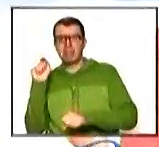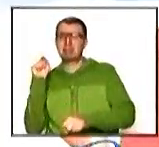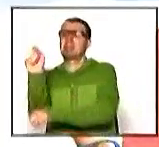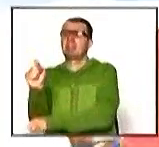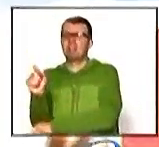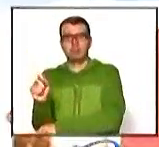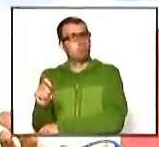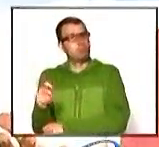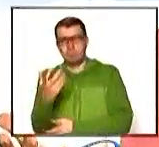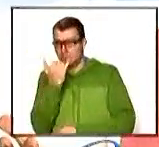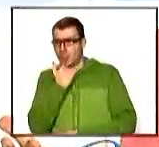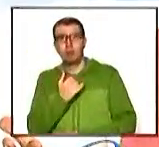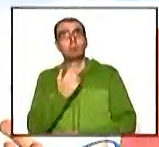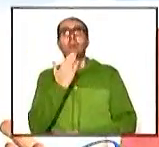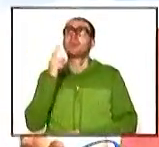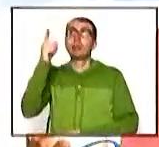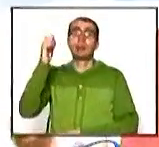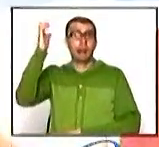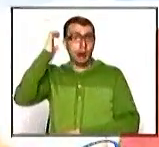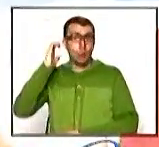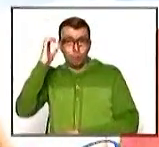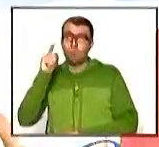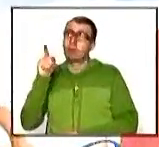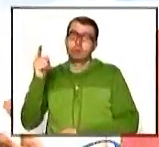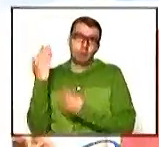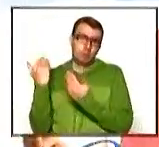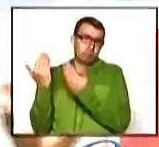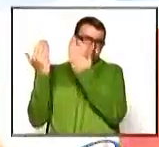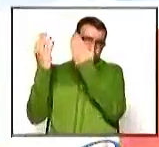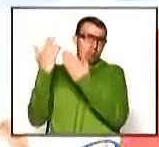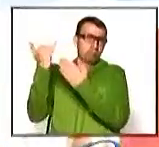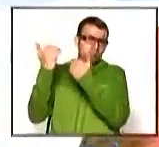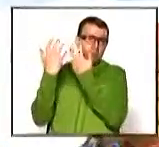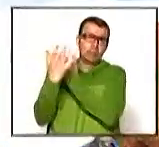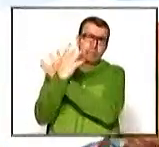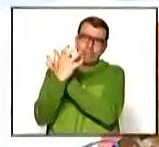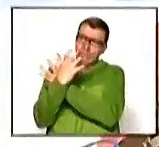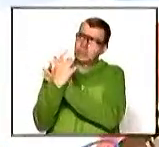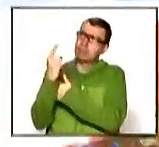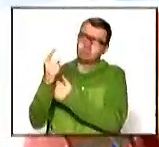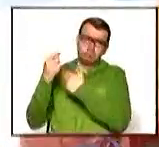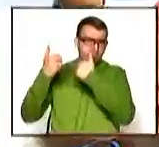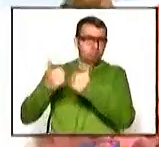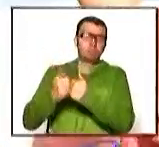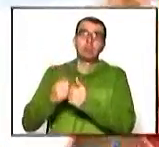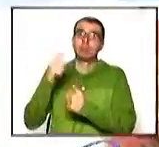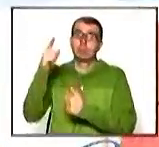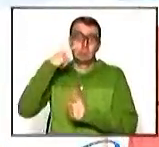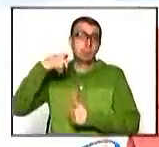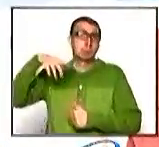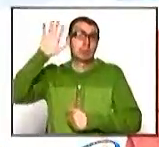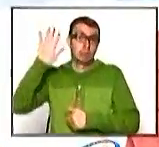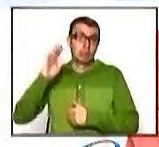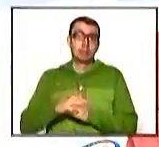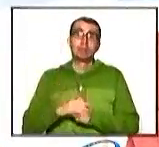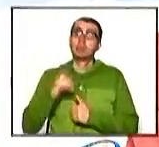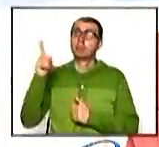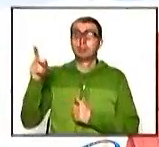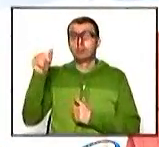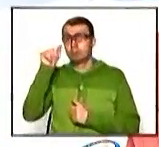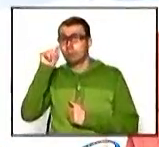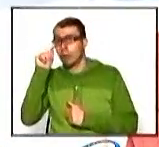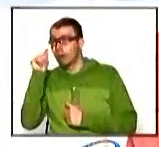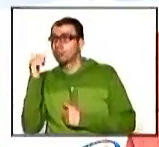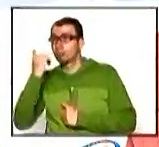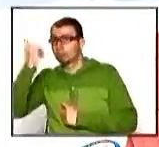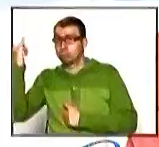cuando en Europa, que es donde está realmente la ciencia y de ahí para adelante hacia el Asia, la